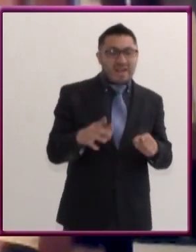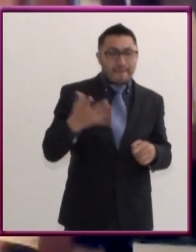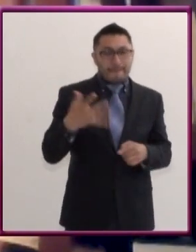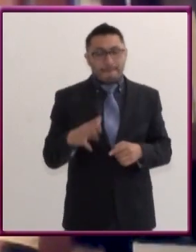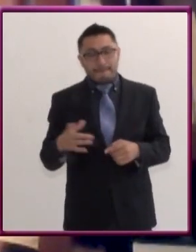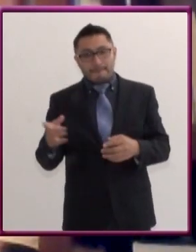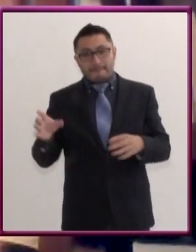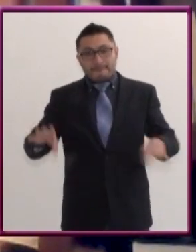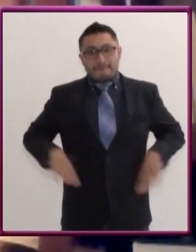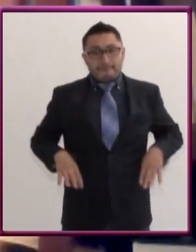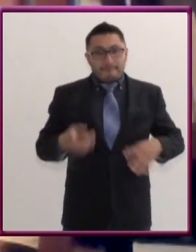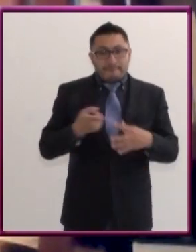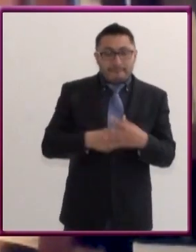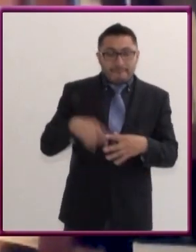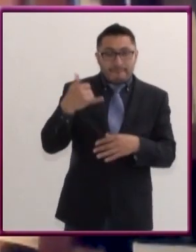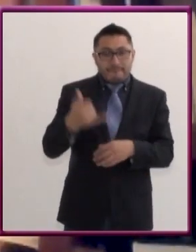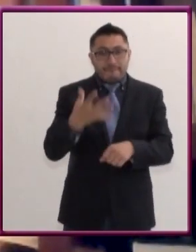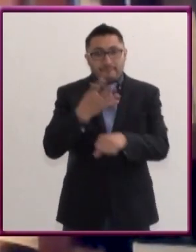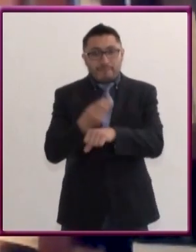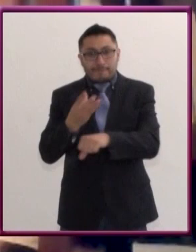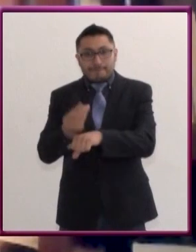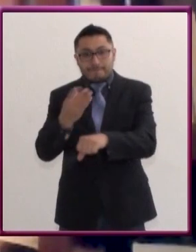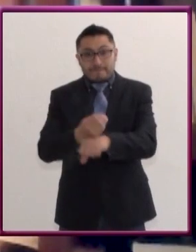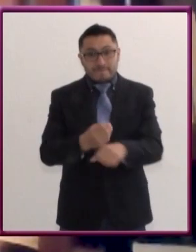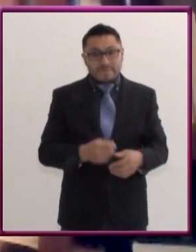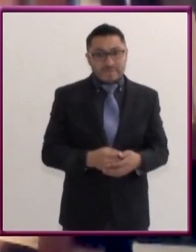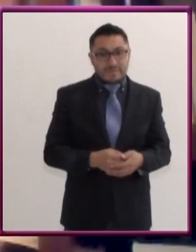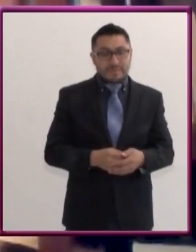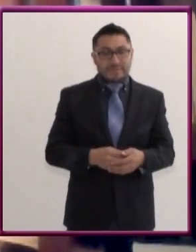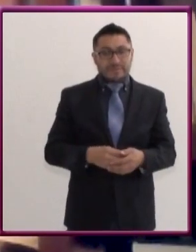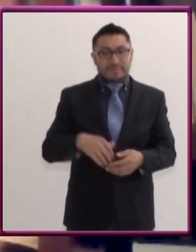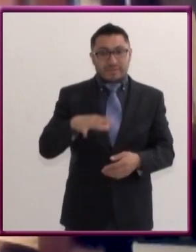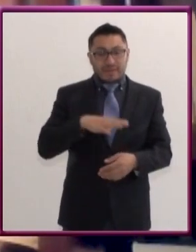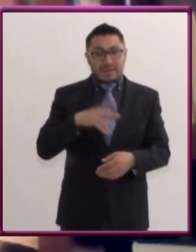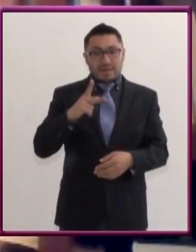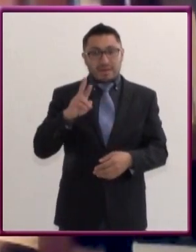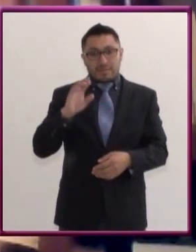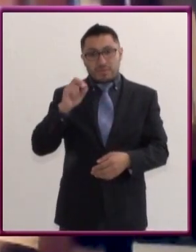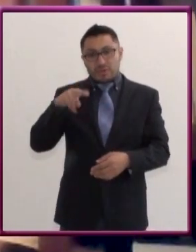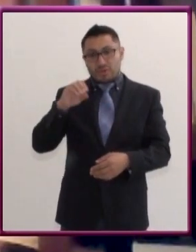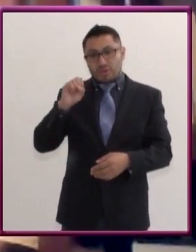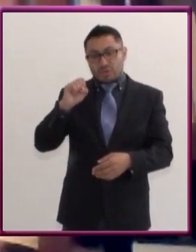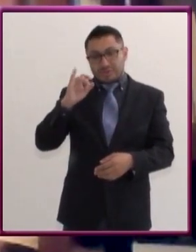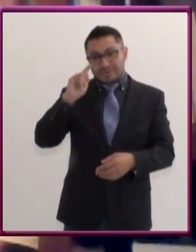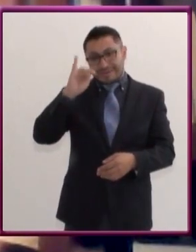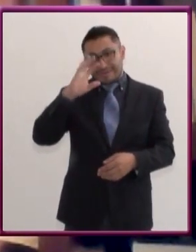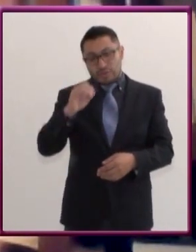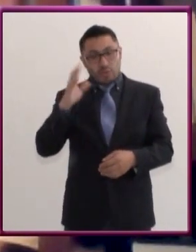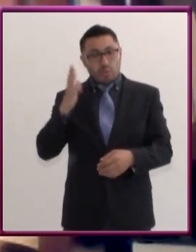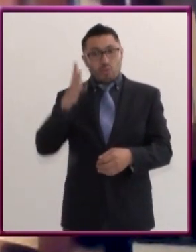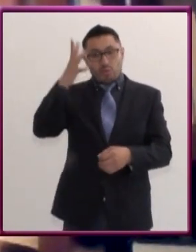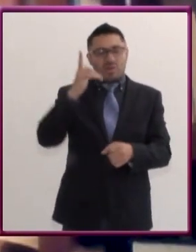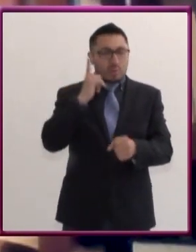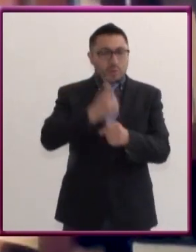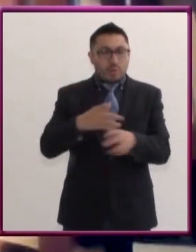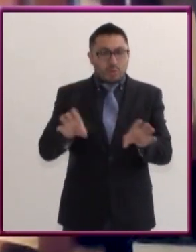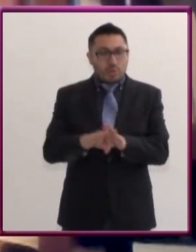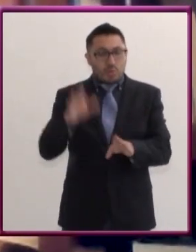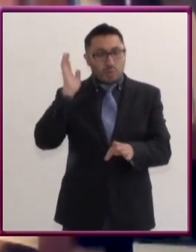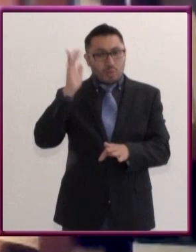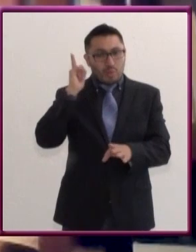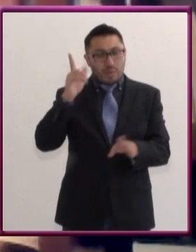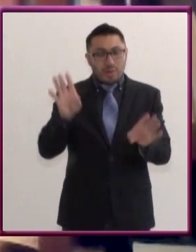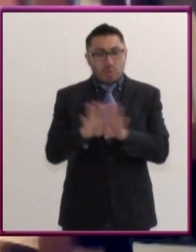las condiciones iniciales y las soluciones que son un pronóstico a futuro, se esperaría